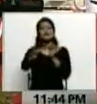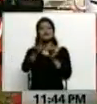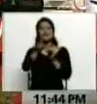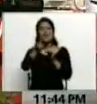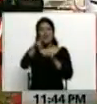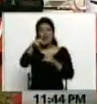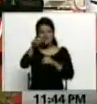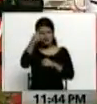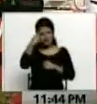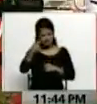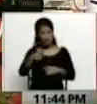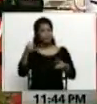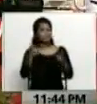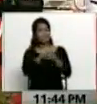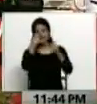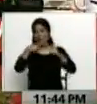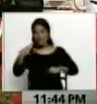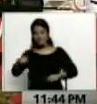ureña